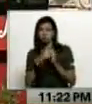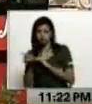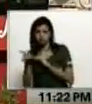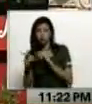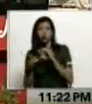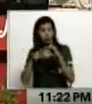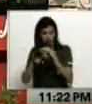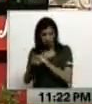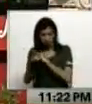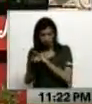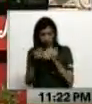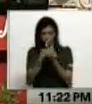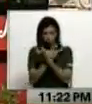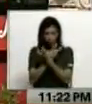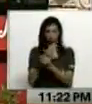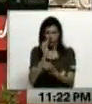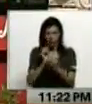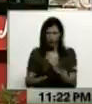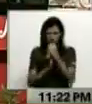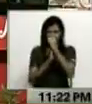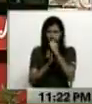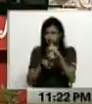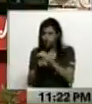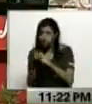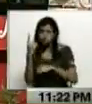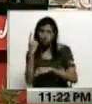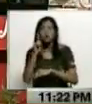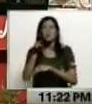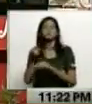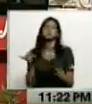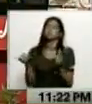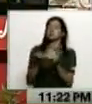palcio Miraflores có quien no quiere la